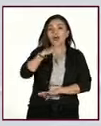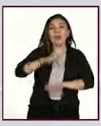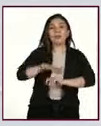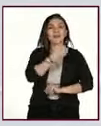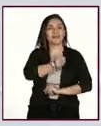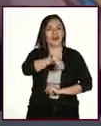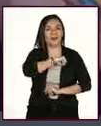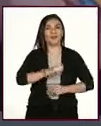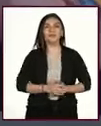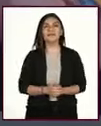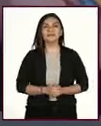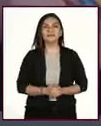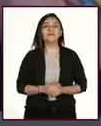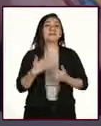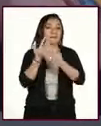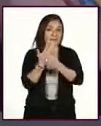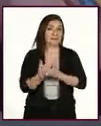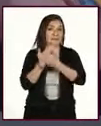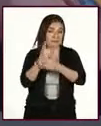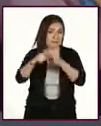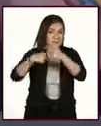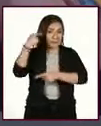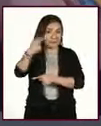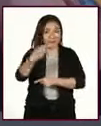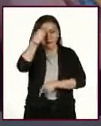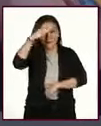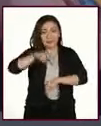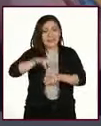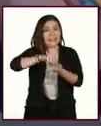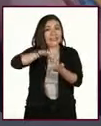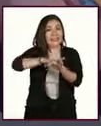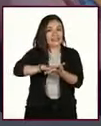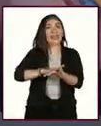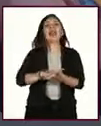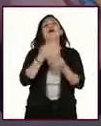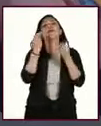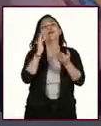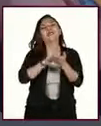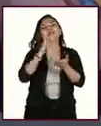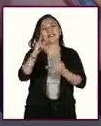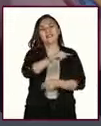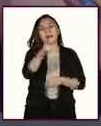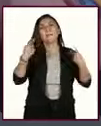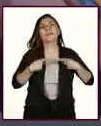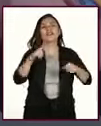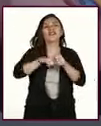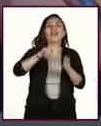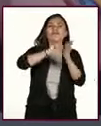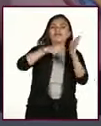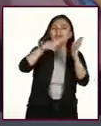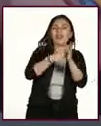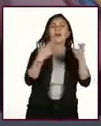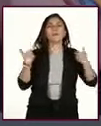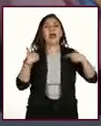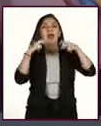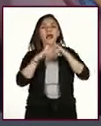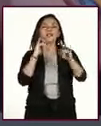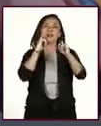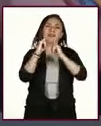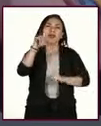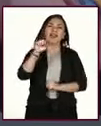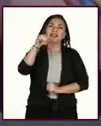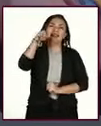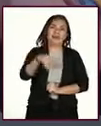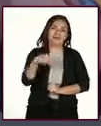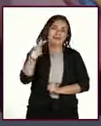Saludable. Los esperamos, así es que tienen una cita. Y agradecemos al personal técnico, académico y de traducción de lengua de